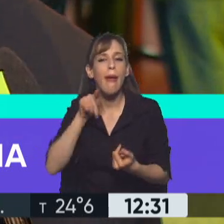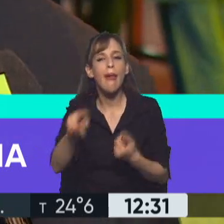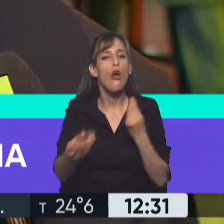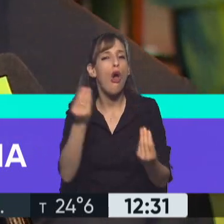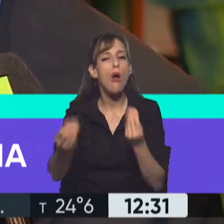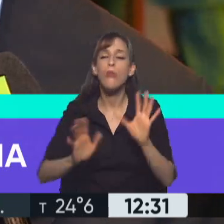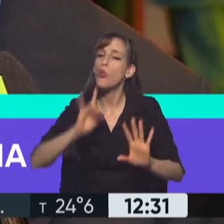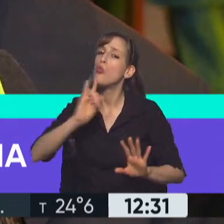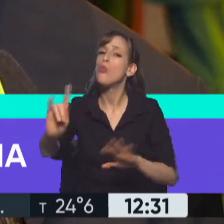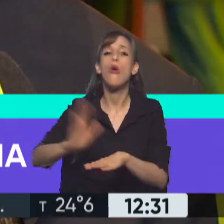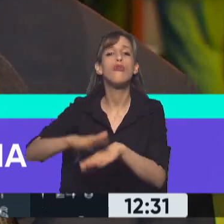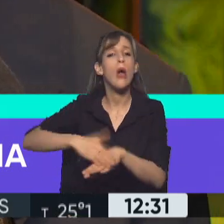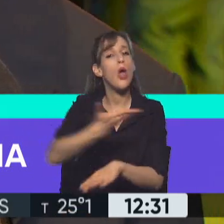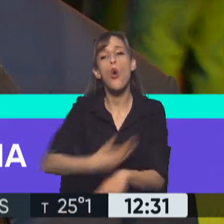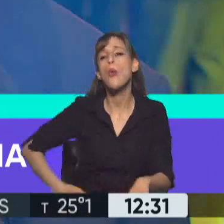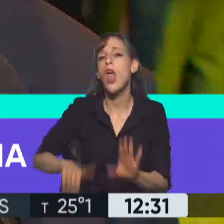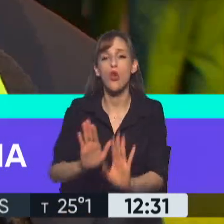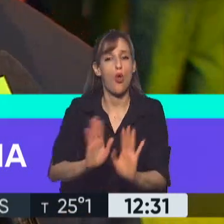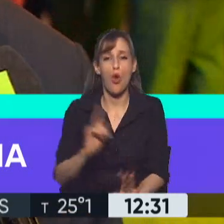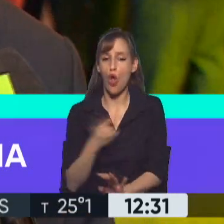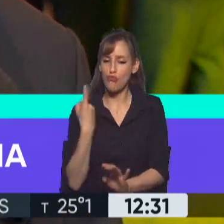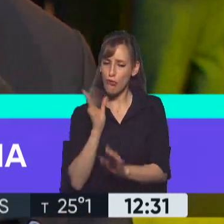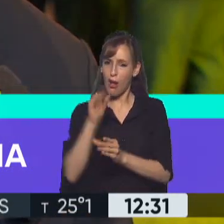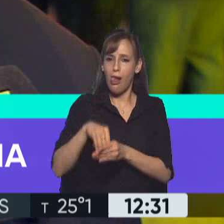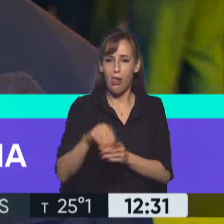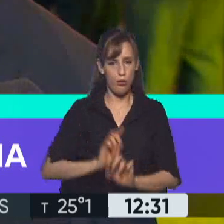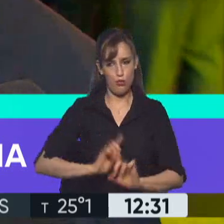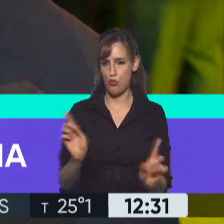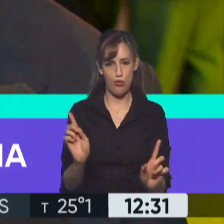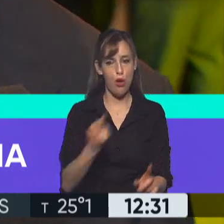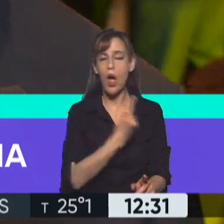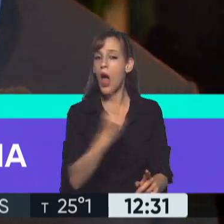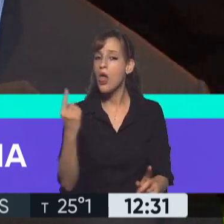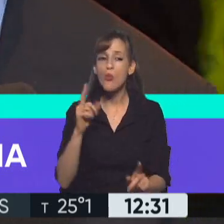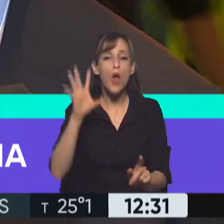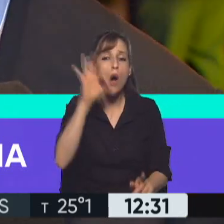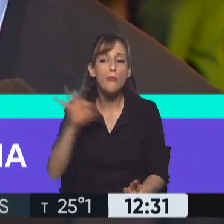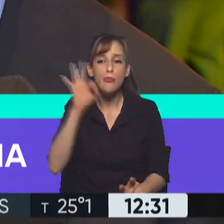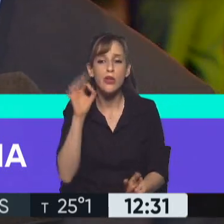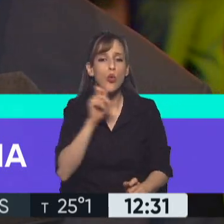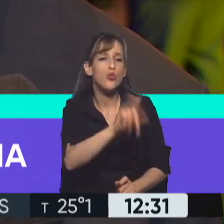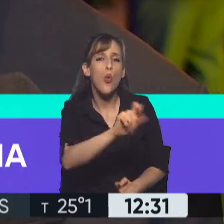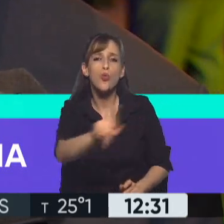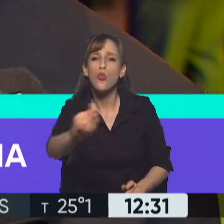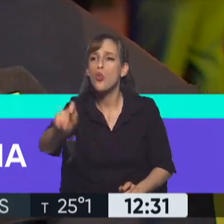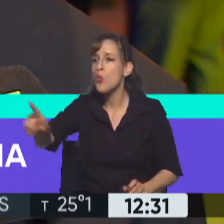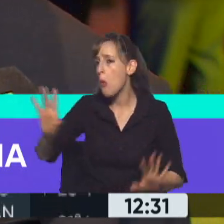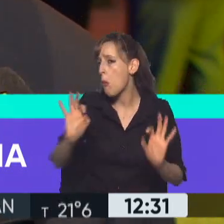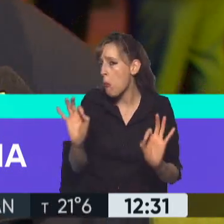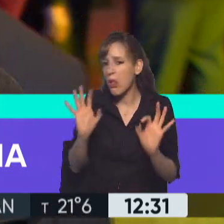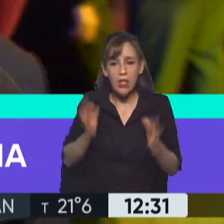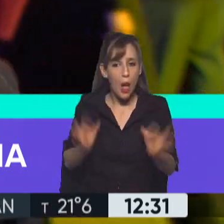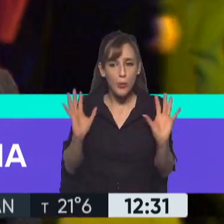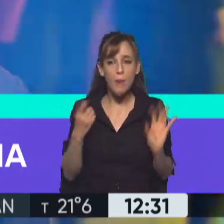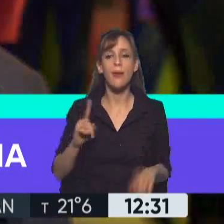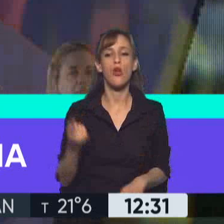complejas que no nos corresponde interferir en ello, cada uno podrá tener incluso su opinión, pero en todo caso, nosotros